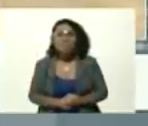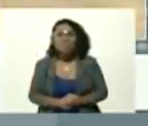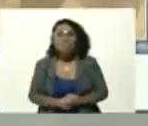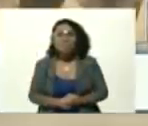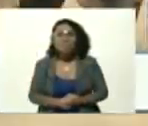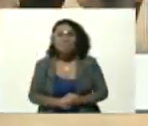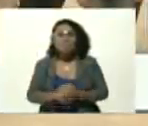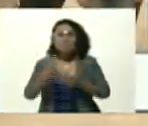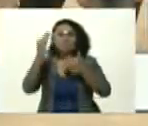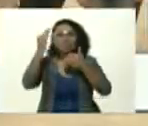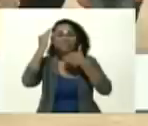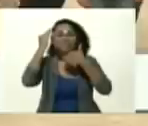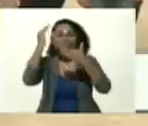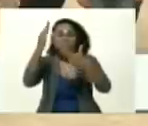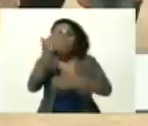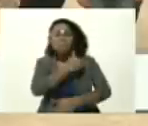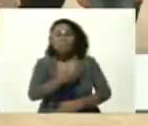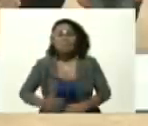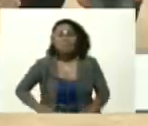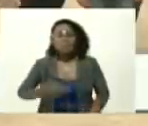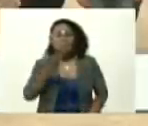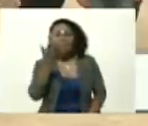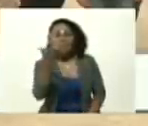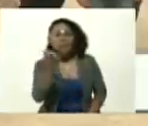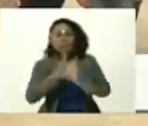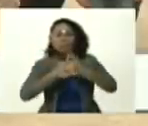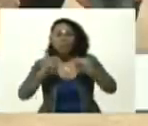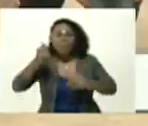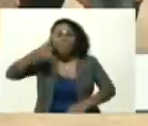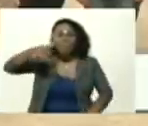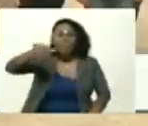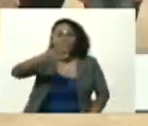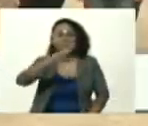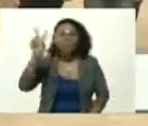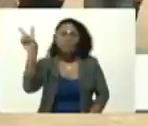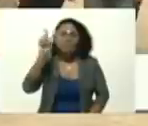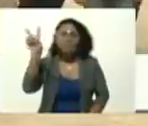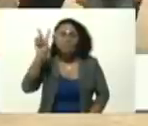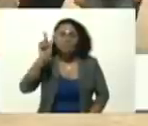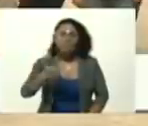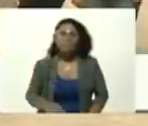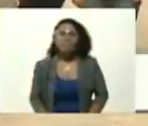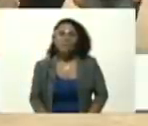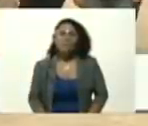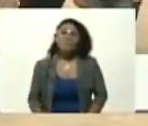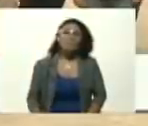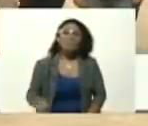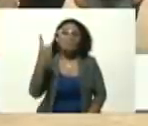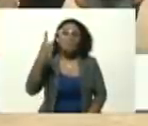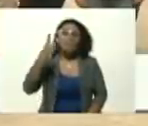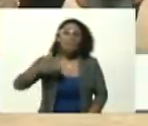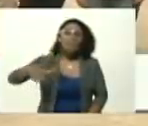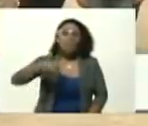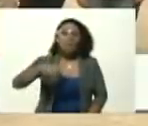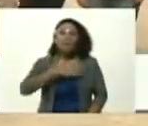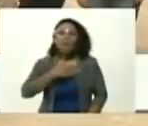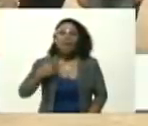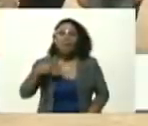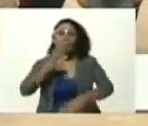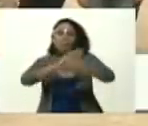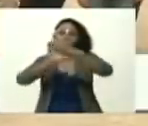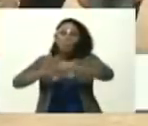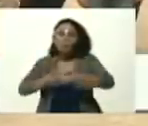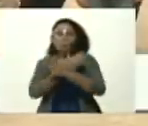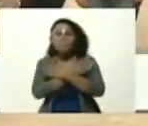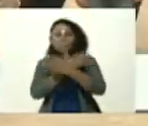Saludos, presidente, a usted y a todo el pueblo de Venezuela. En primer lugar, queremos manifestar nuestra